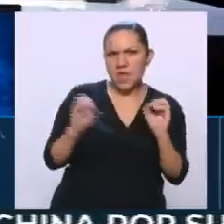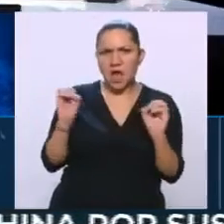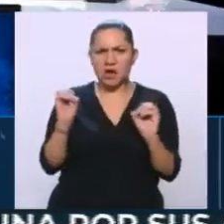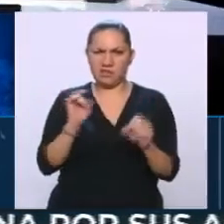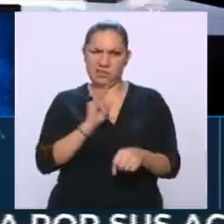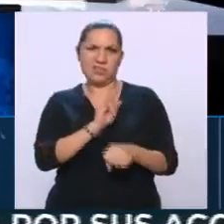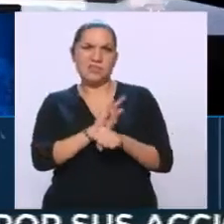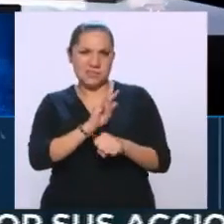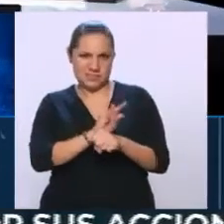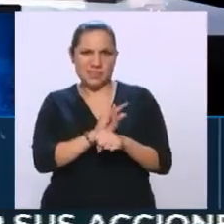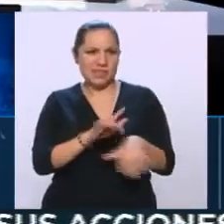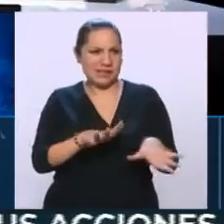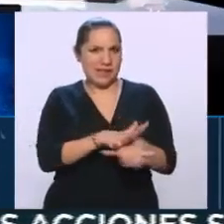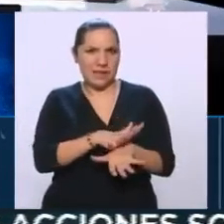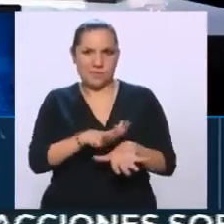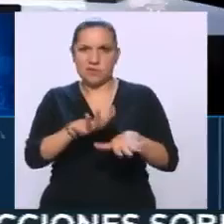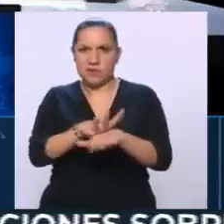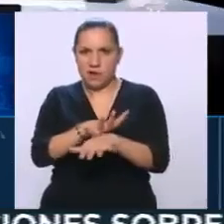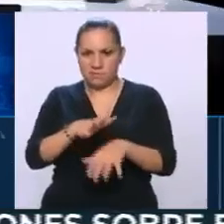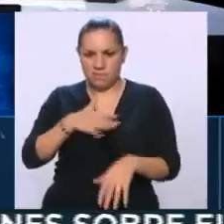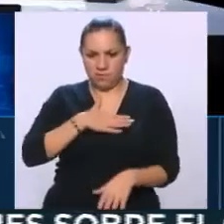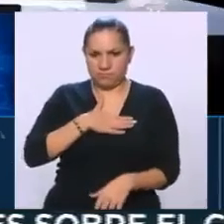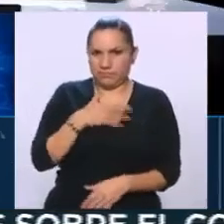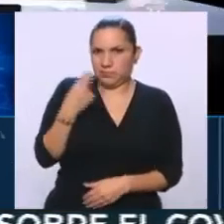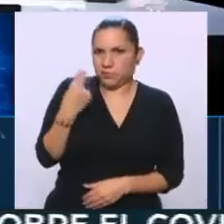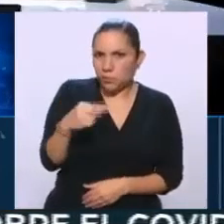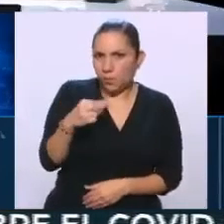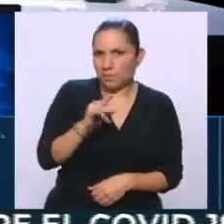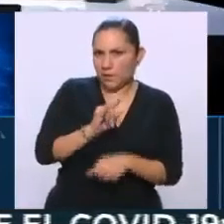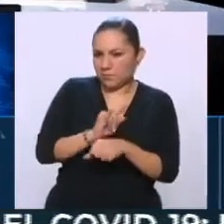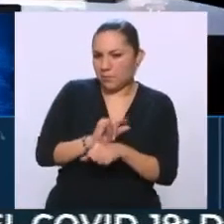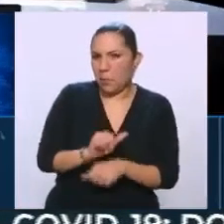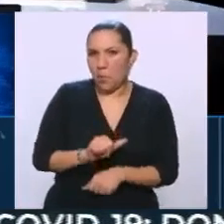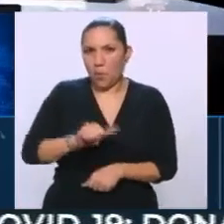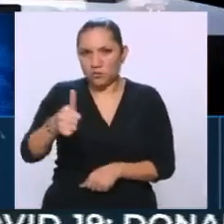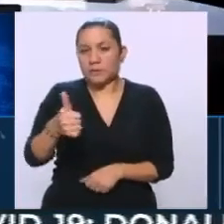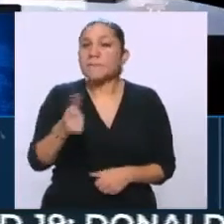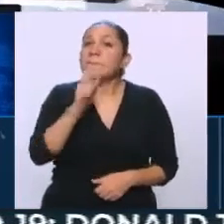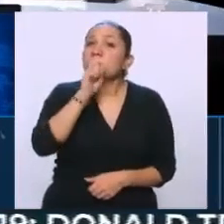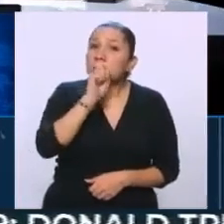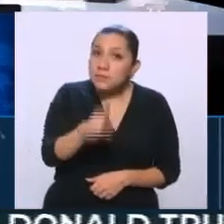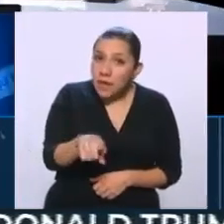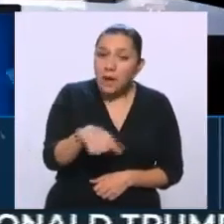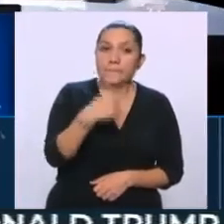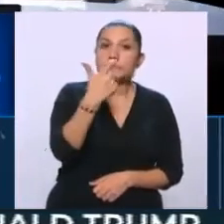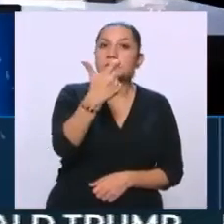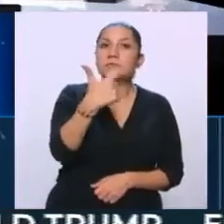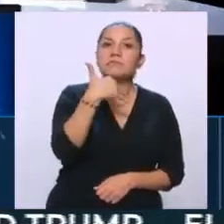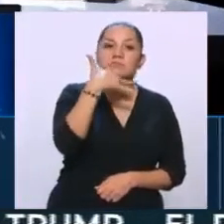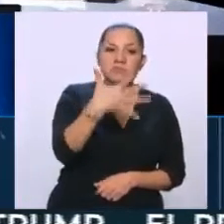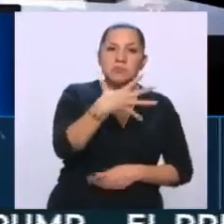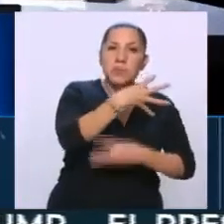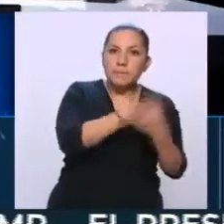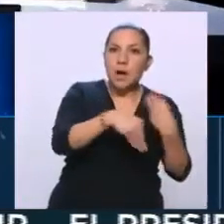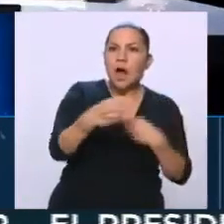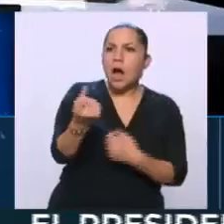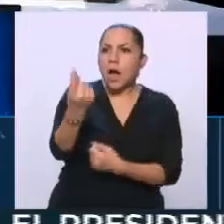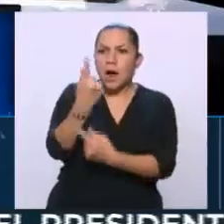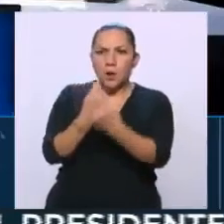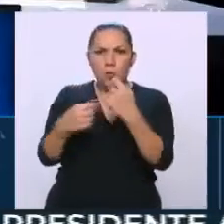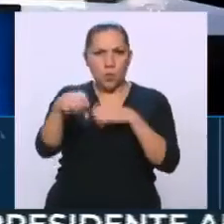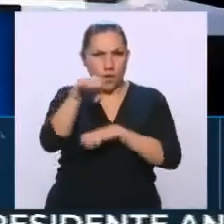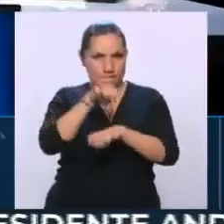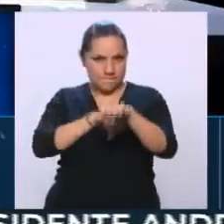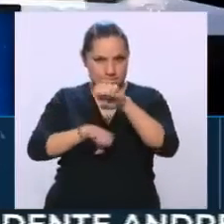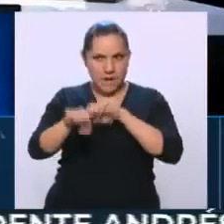pero me gustaría profundizarlo, el lavado de dinero a través de la compra de empresas que han estado limpias. Y dime,